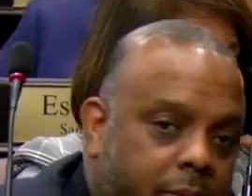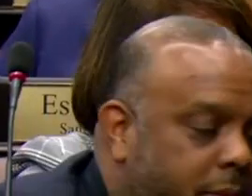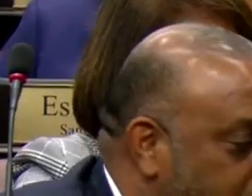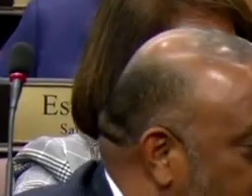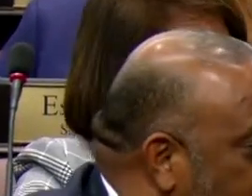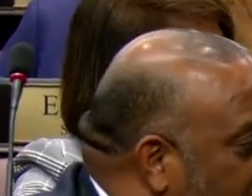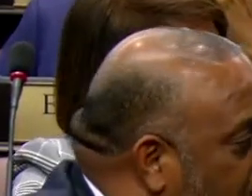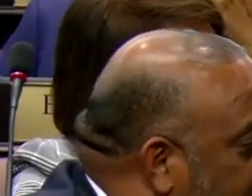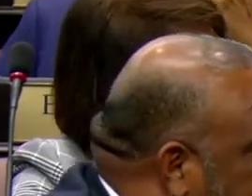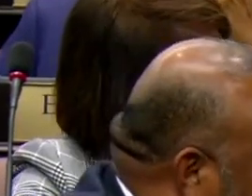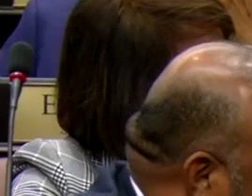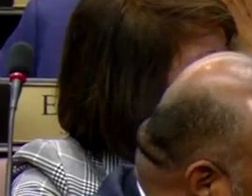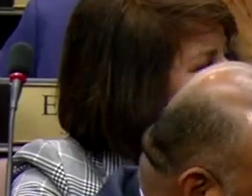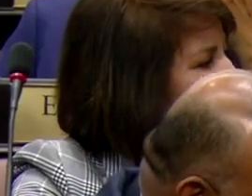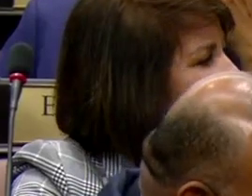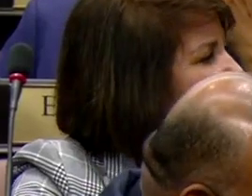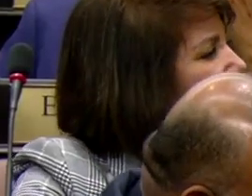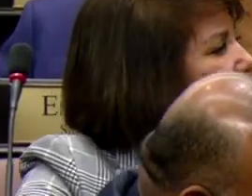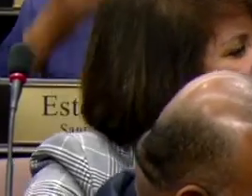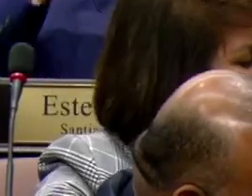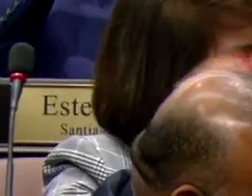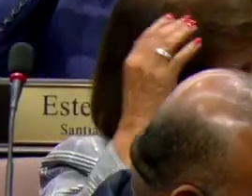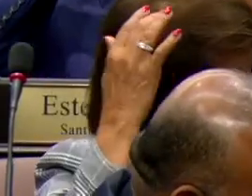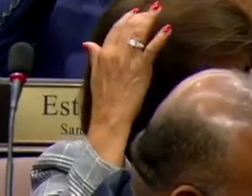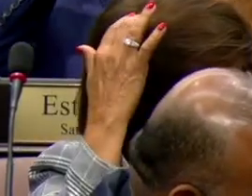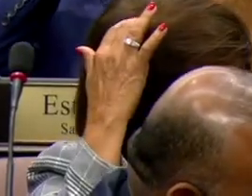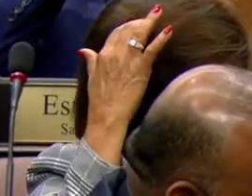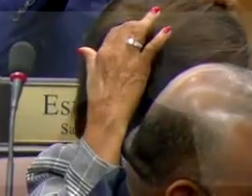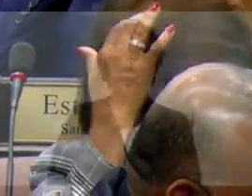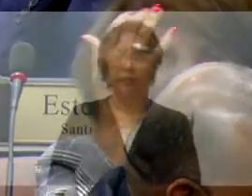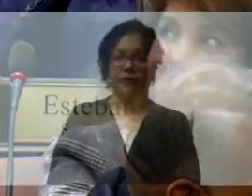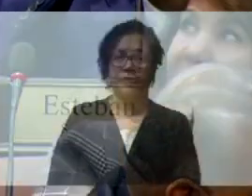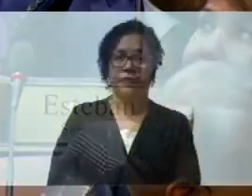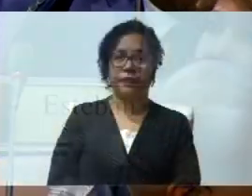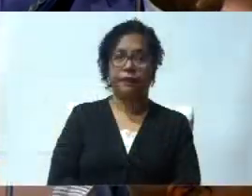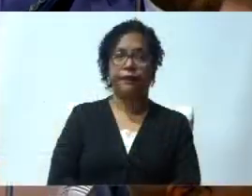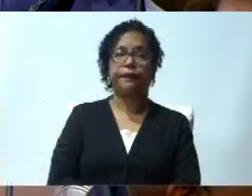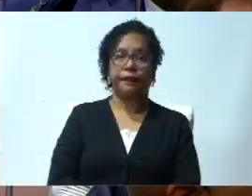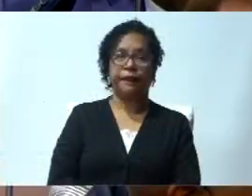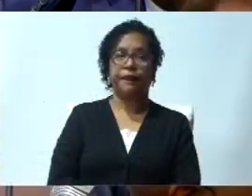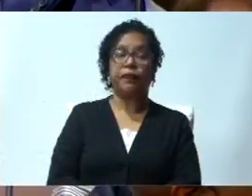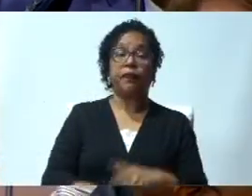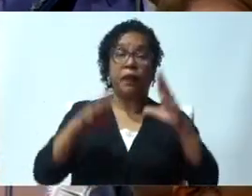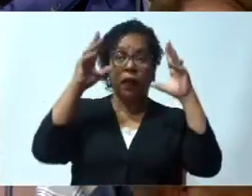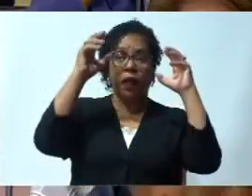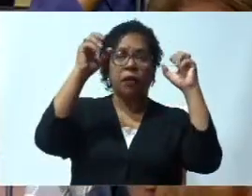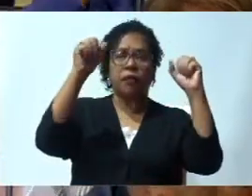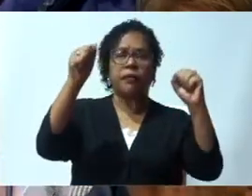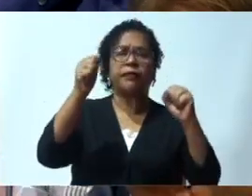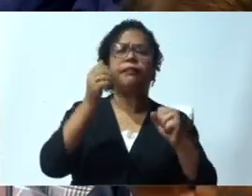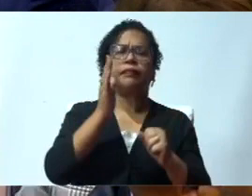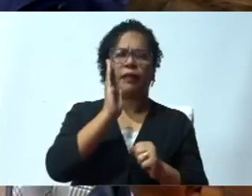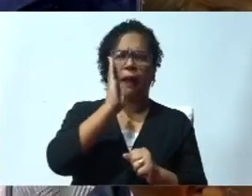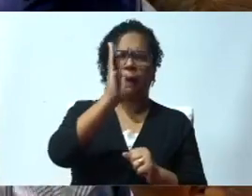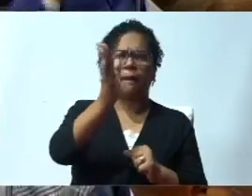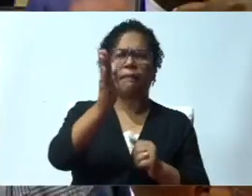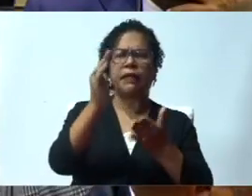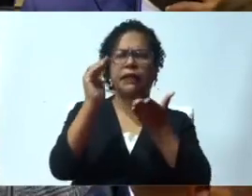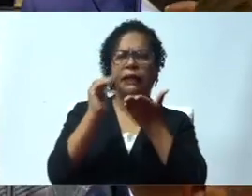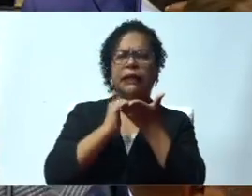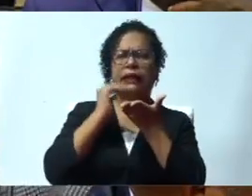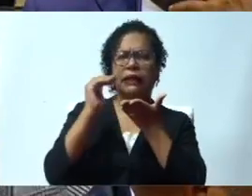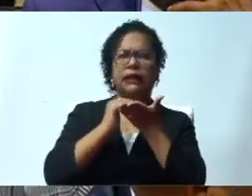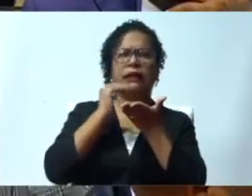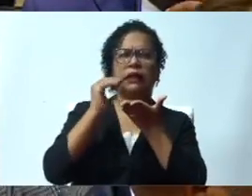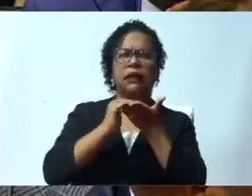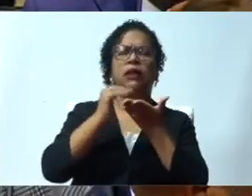bufete directivo, colegas, diputados y diputadas. Presidente, le voy a pedir disculpas a usted primero, porque